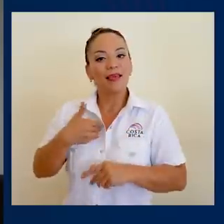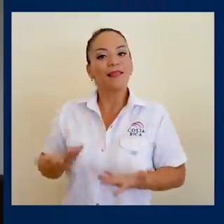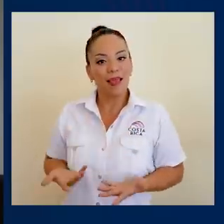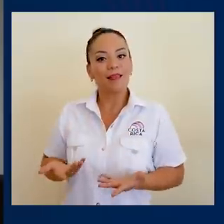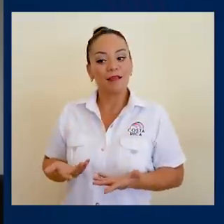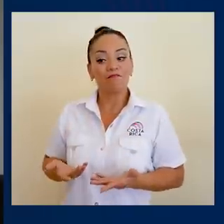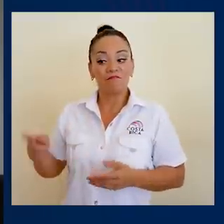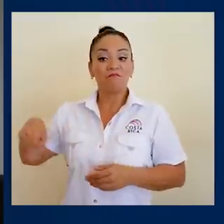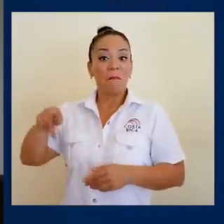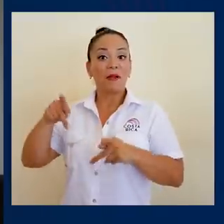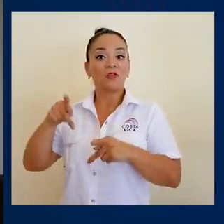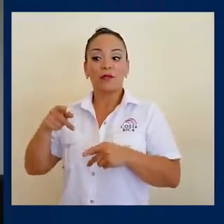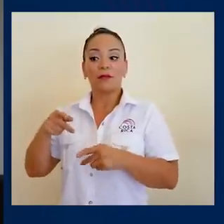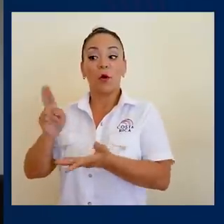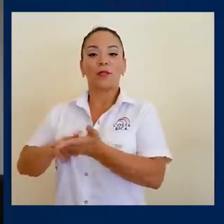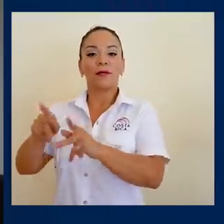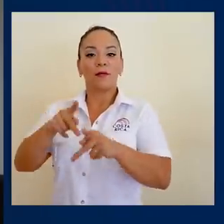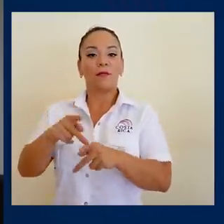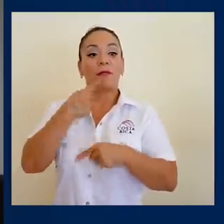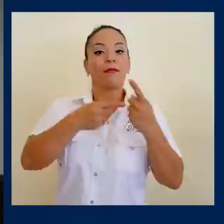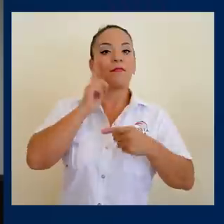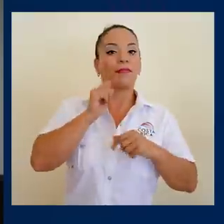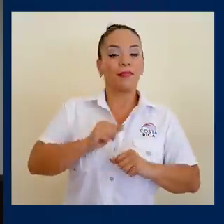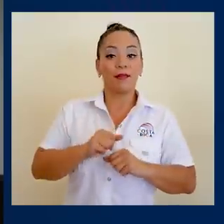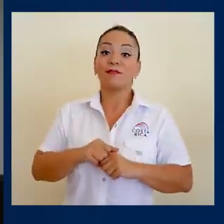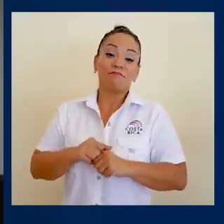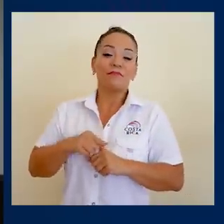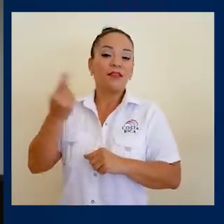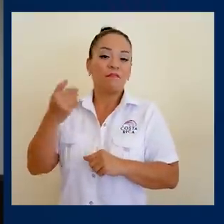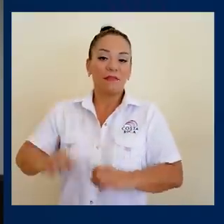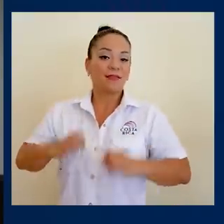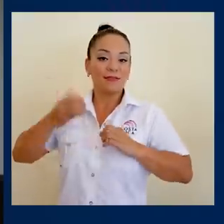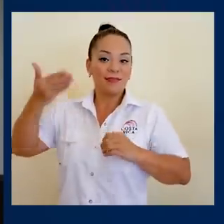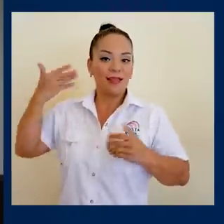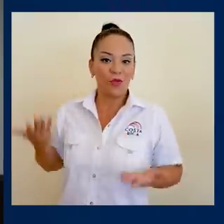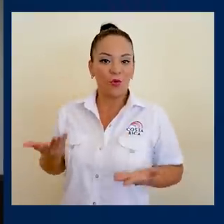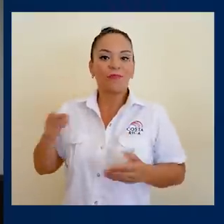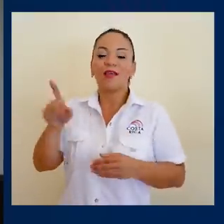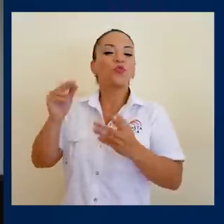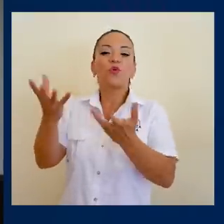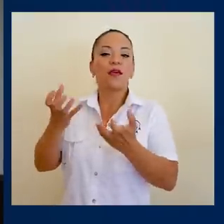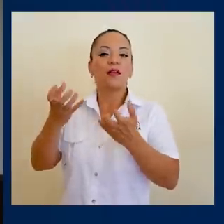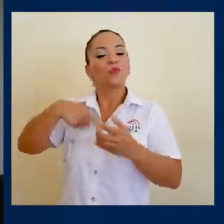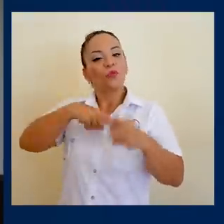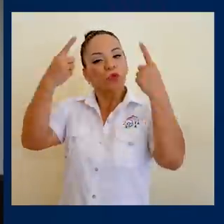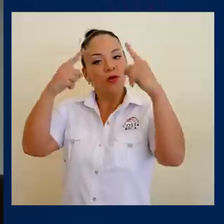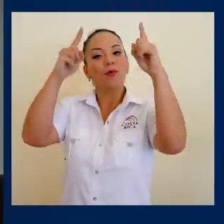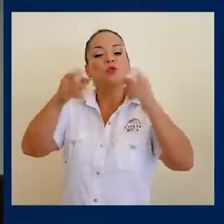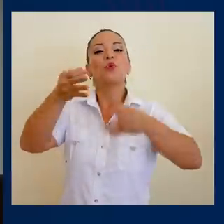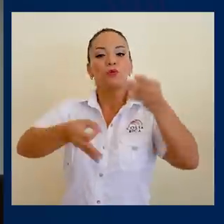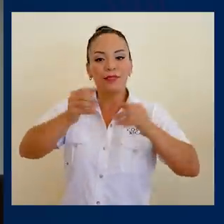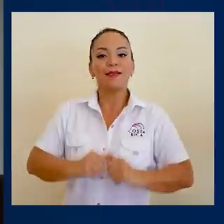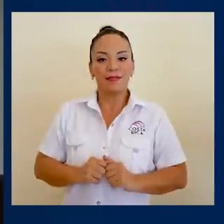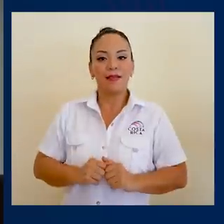tiene voceros pagados y agentes como lo han tenido a lo largo de nuestra historia, y que no quieren que logremos esa justicia